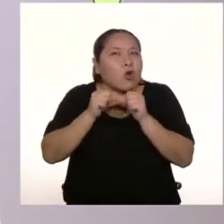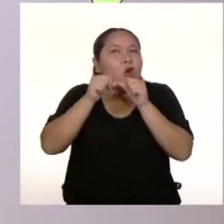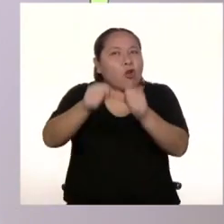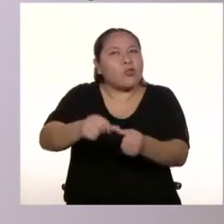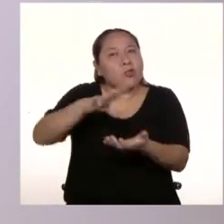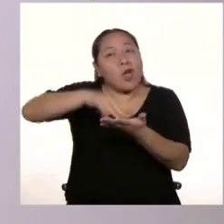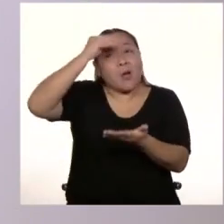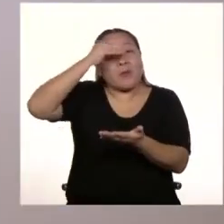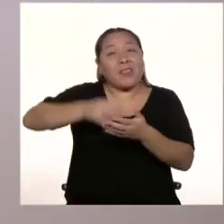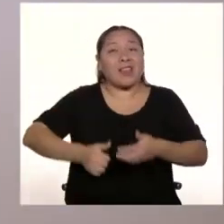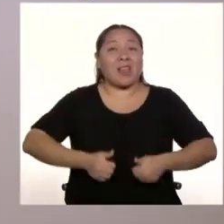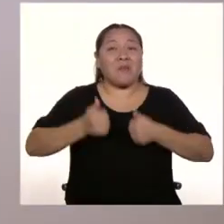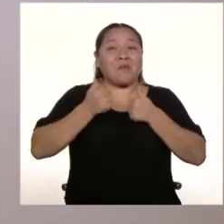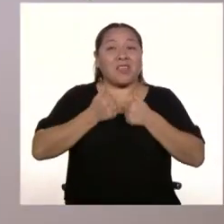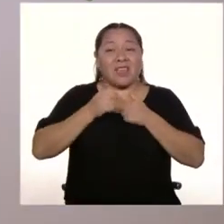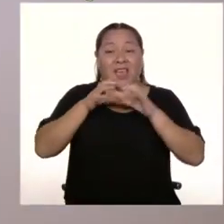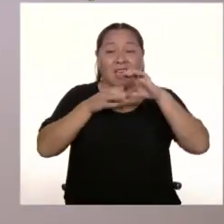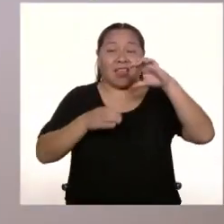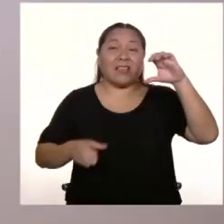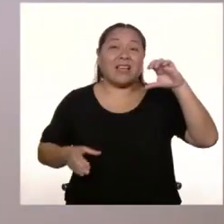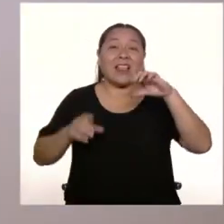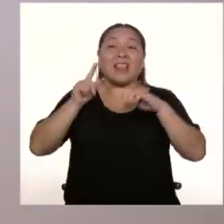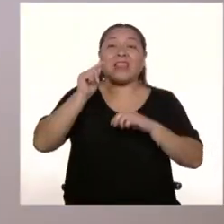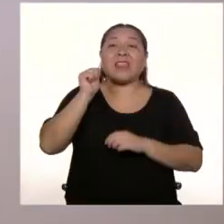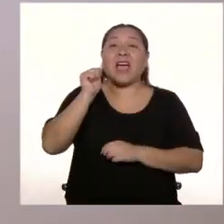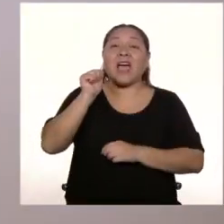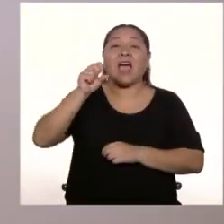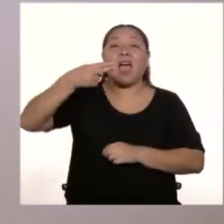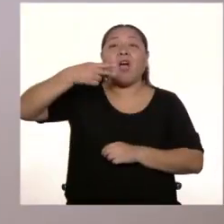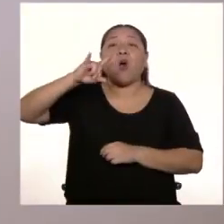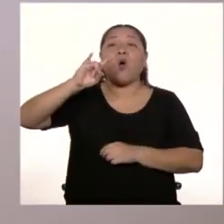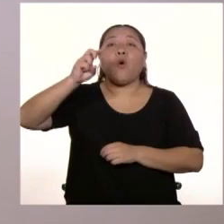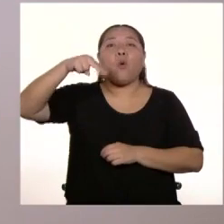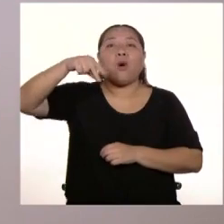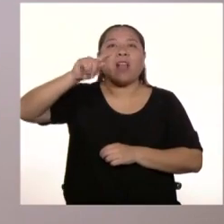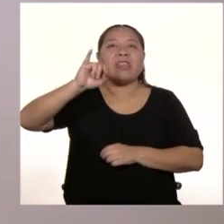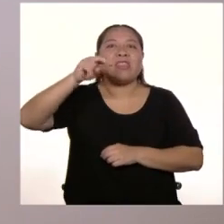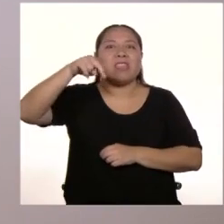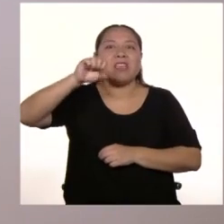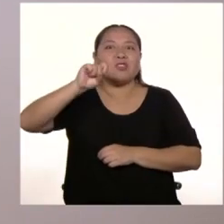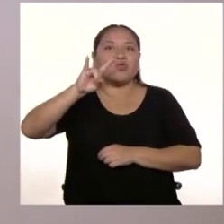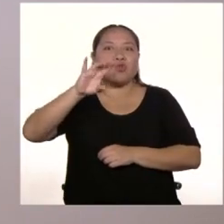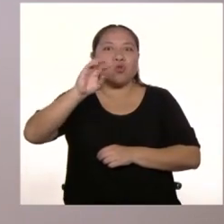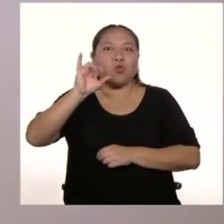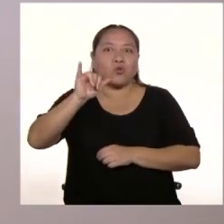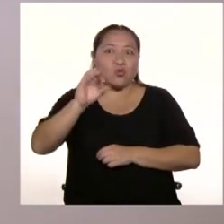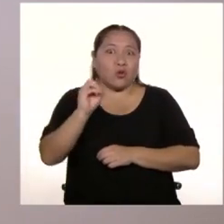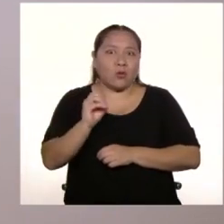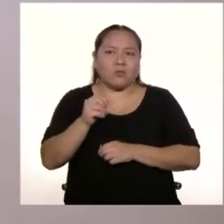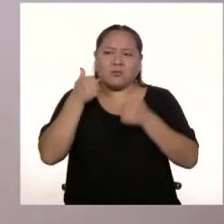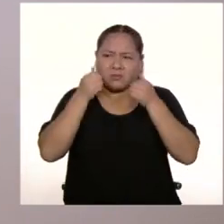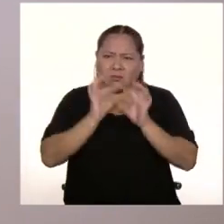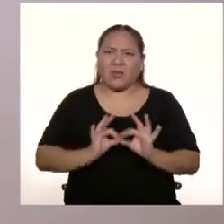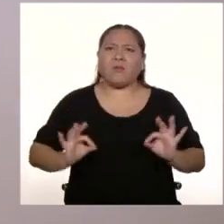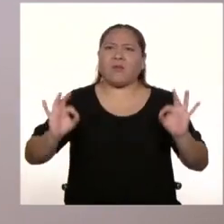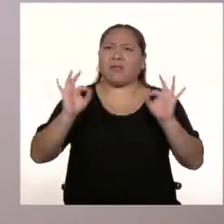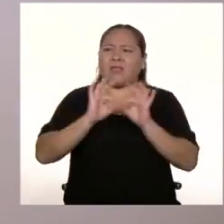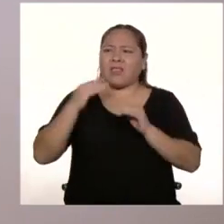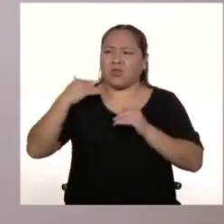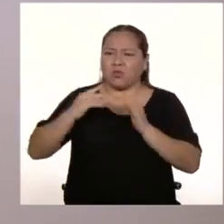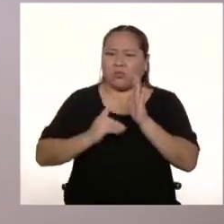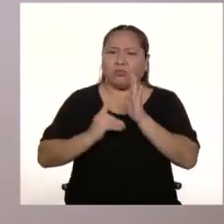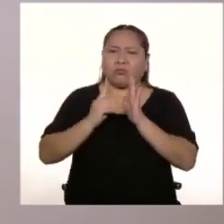el Tahuantinsuyo? De verdad fue fascinante ver cómo lograron todo ese desarrollo. No sé qué piensas tú, pero yo creo que tiene que ver